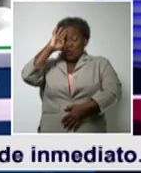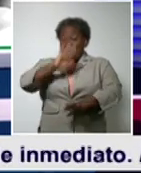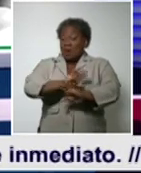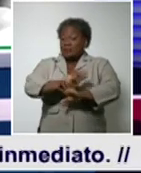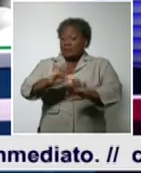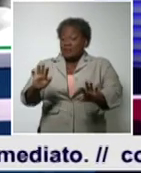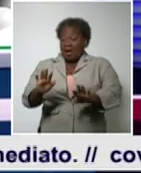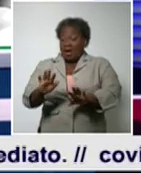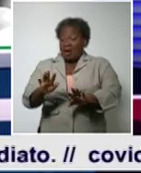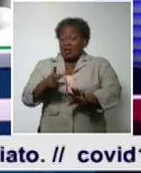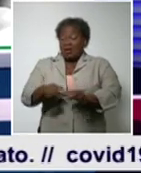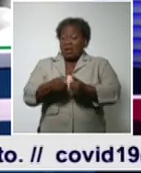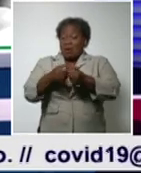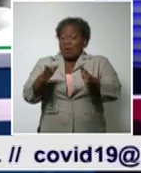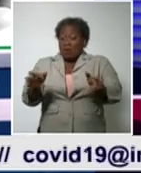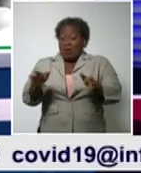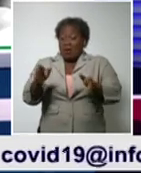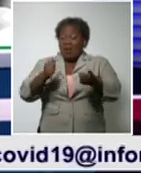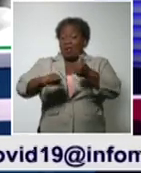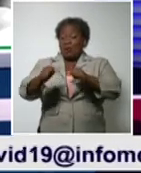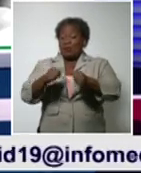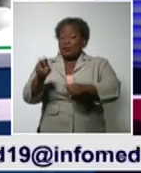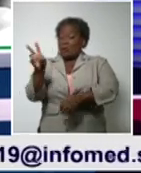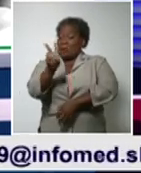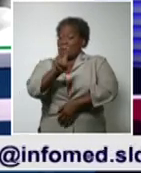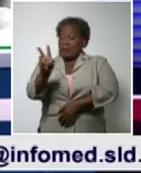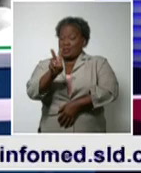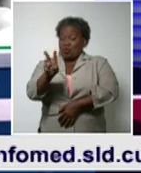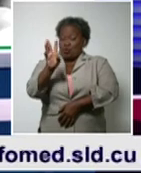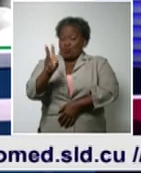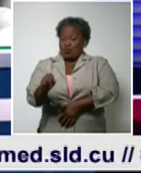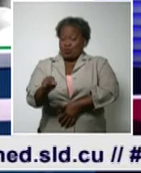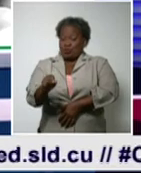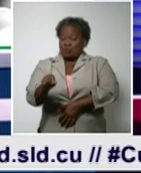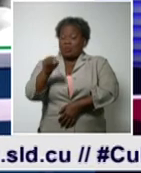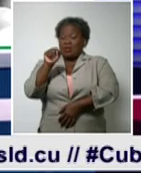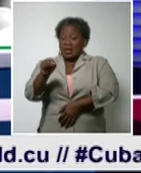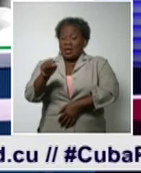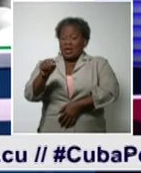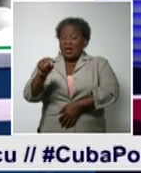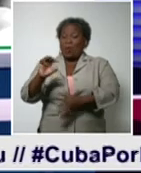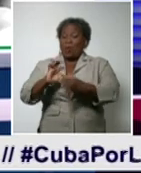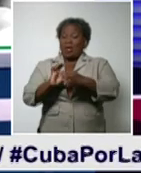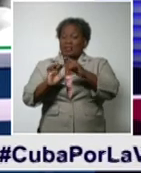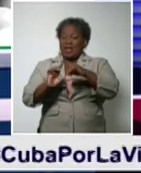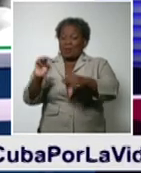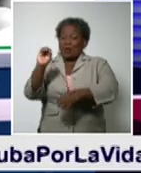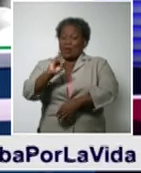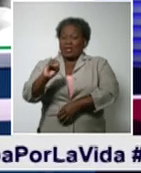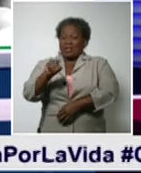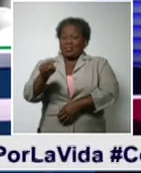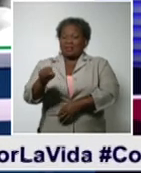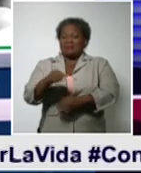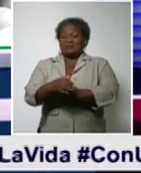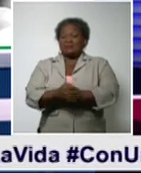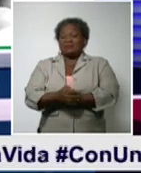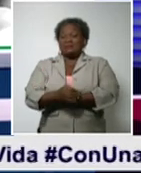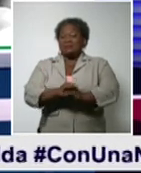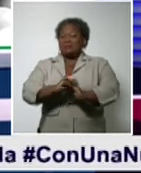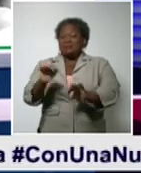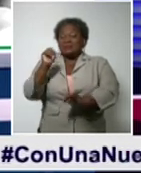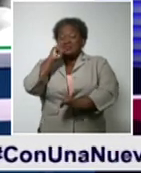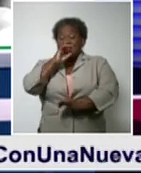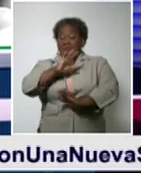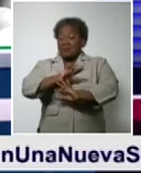contar con su laboratorio número 22 en la región más oriental del país. De esta manera estamos poniendo punto final a